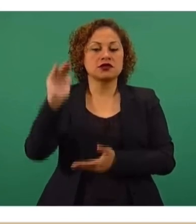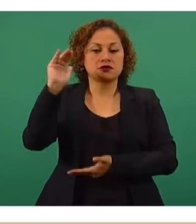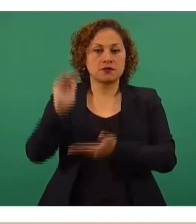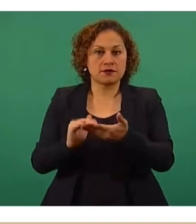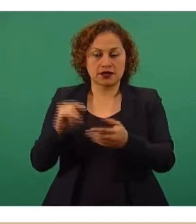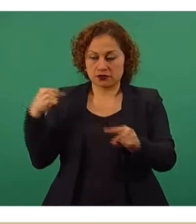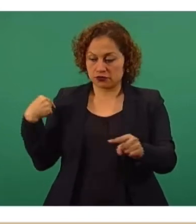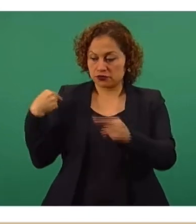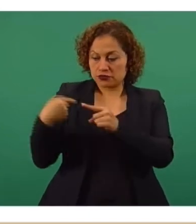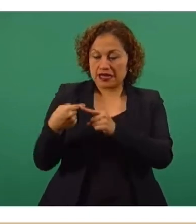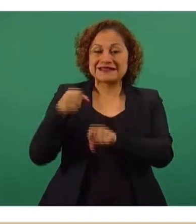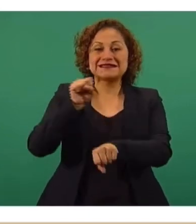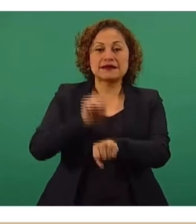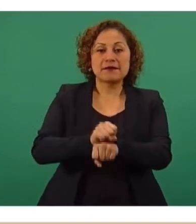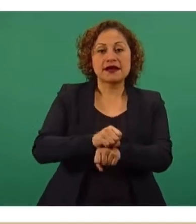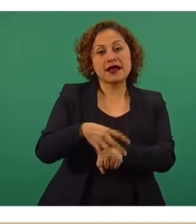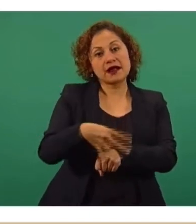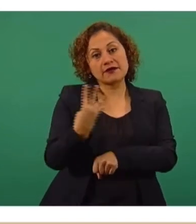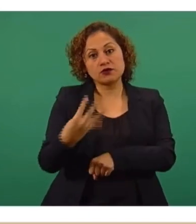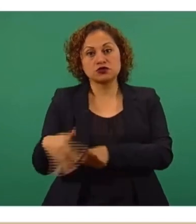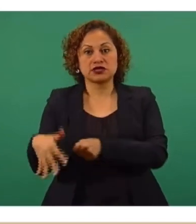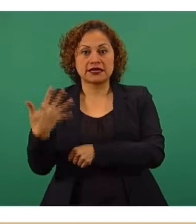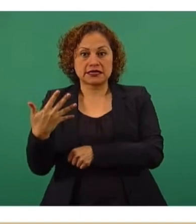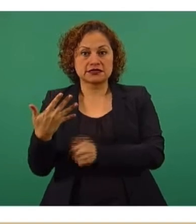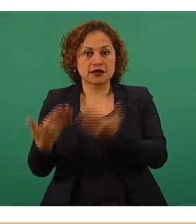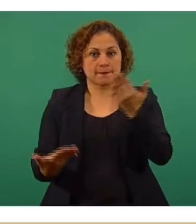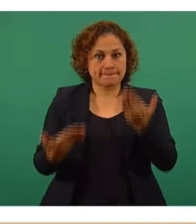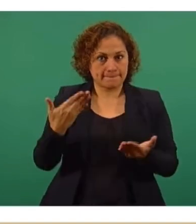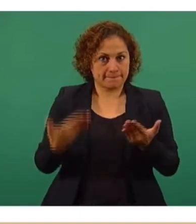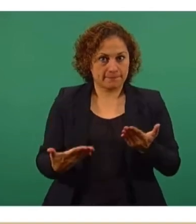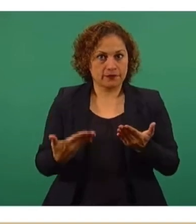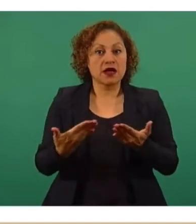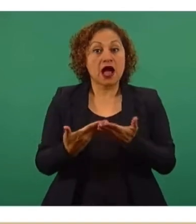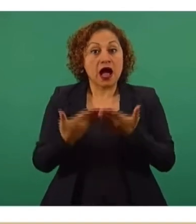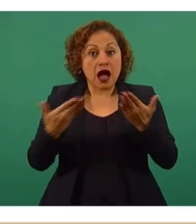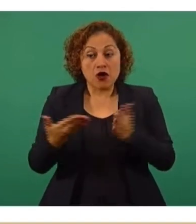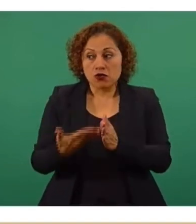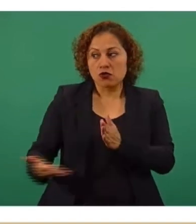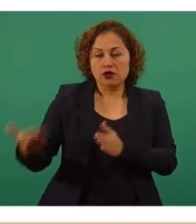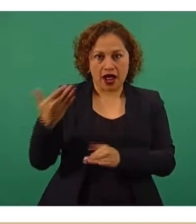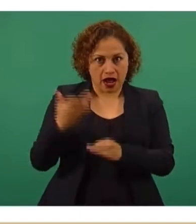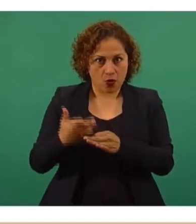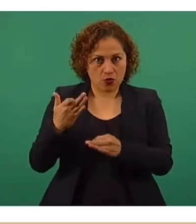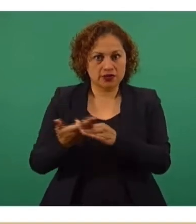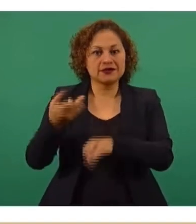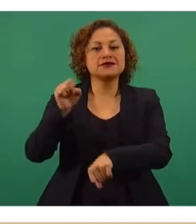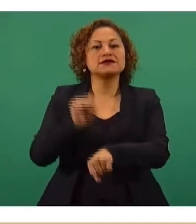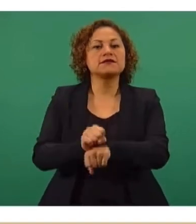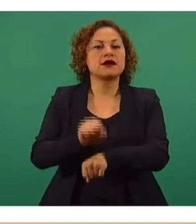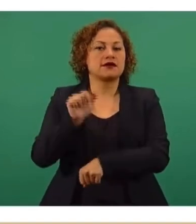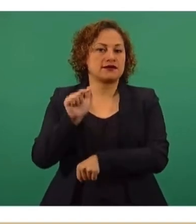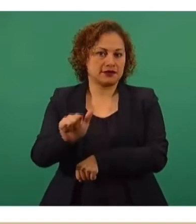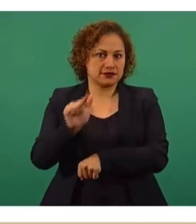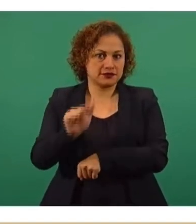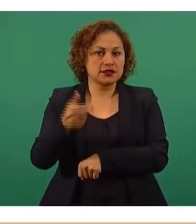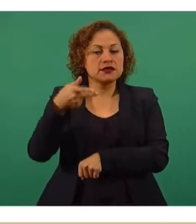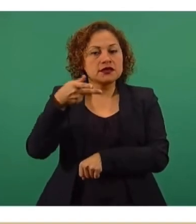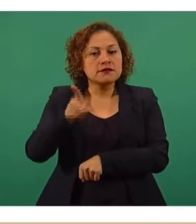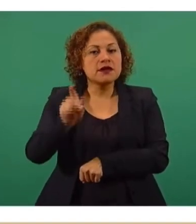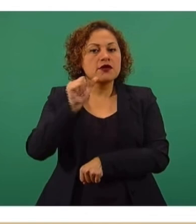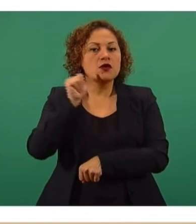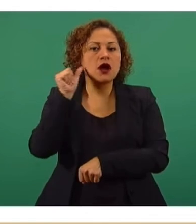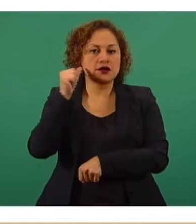15. En este momento vivimos en la semana 17, la semana epidemiológica. Pero la reducción de la que hablábamos ayer,